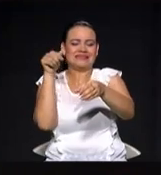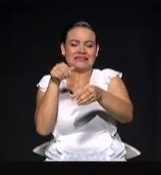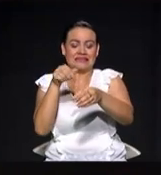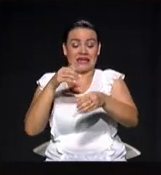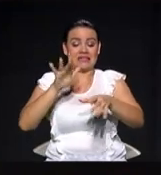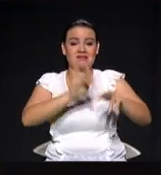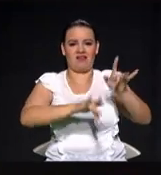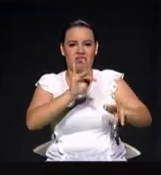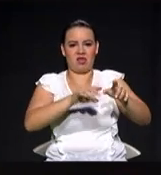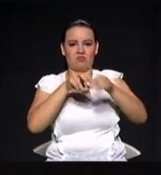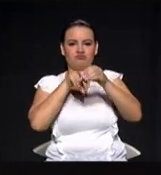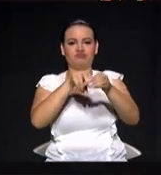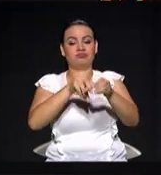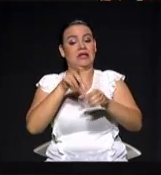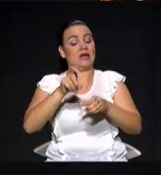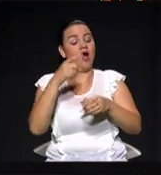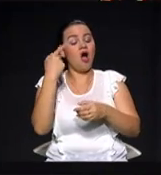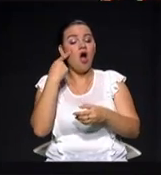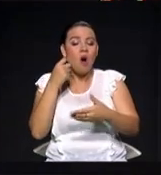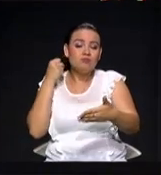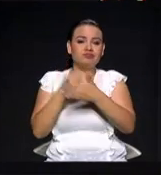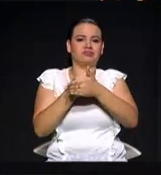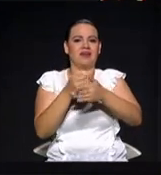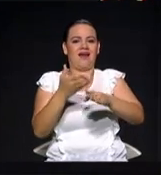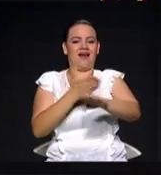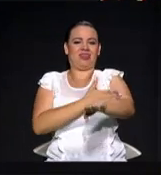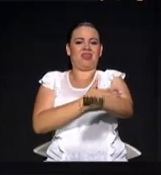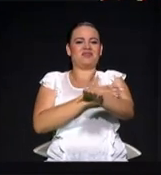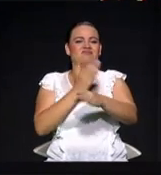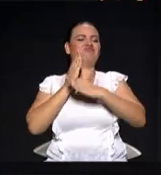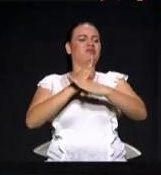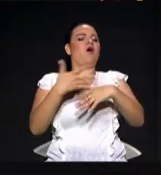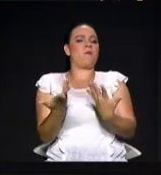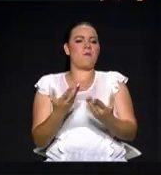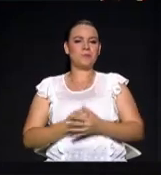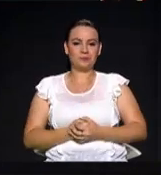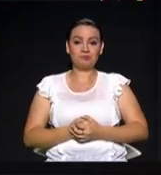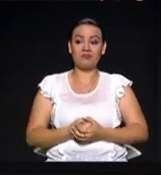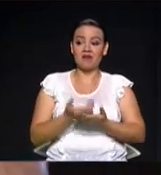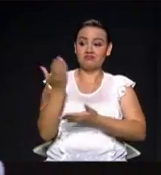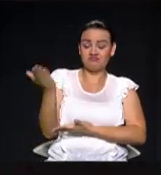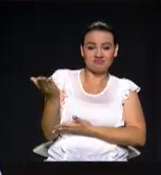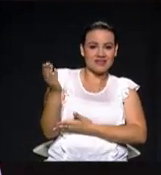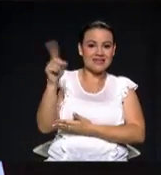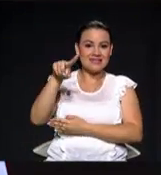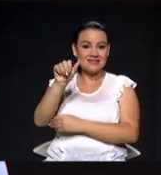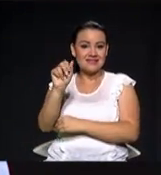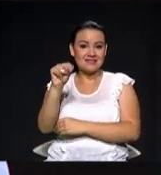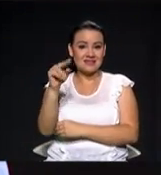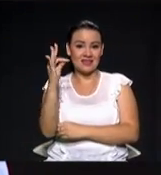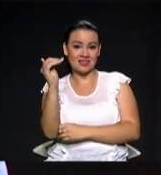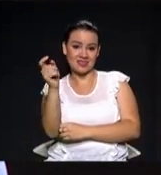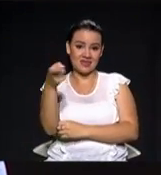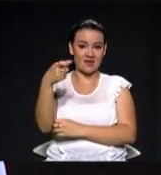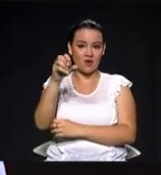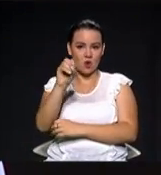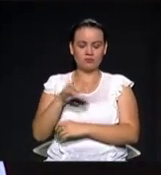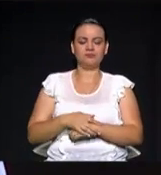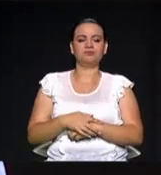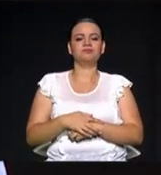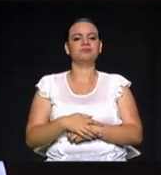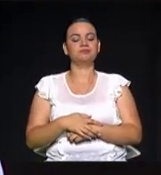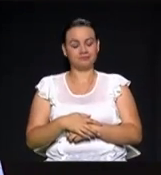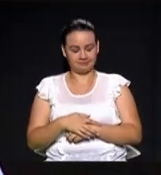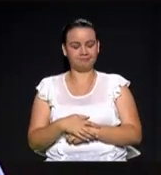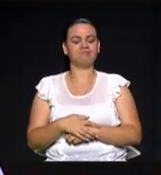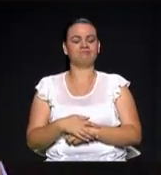reacciones rápido a los accidentes gracias a de candidato el turno ahora para santiago gómez llegó el momento de organizar el transporte público de